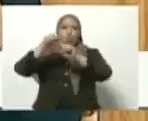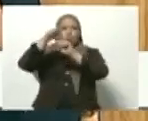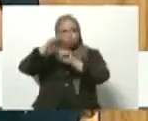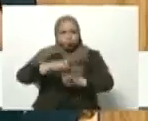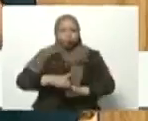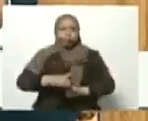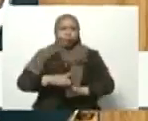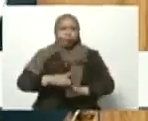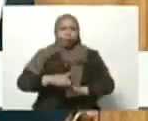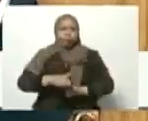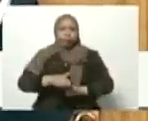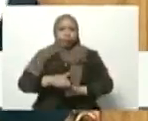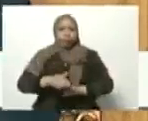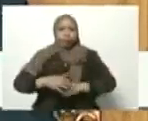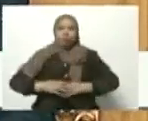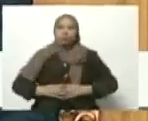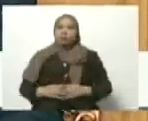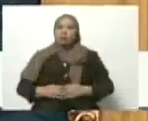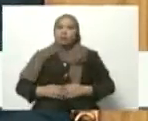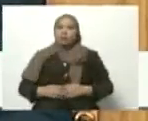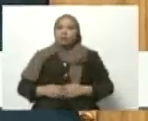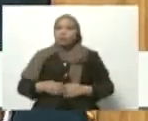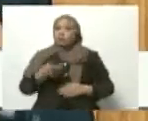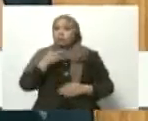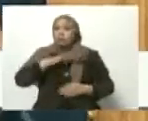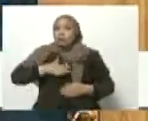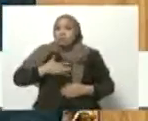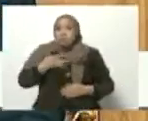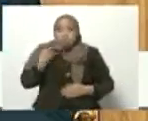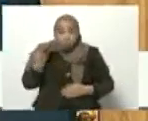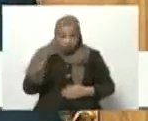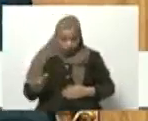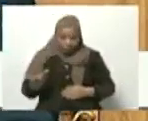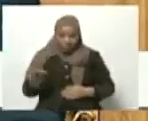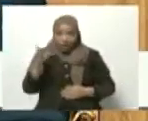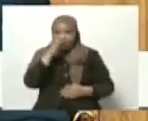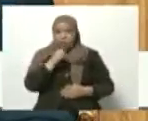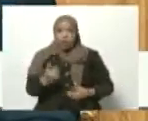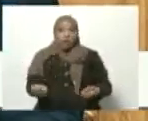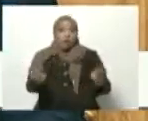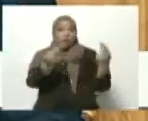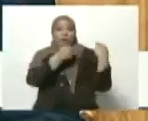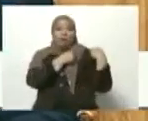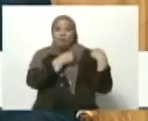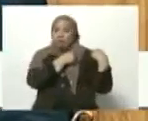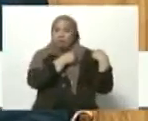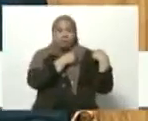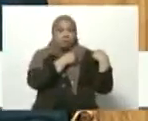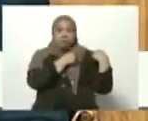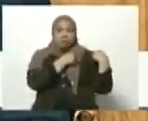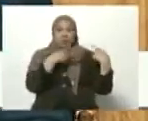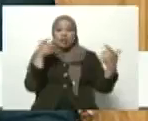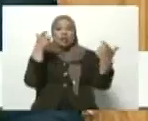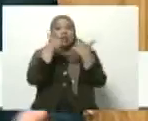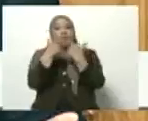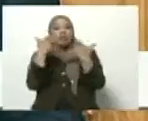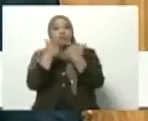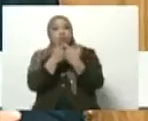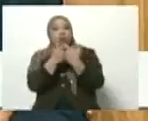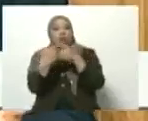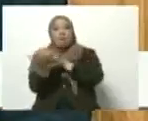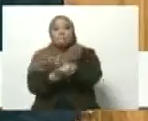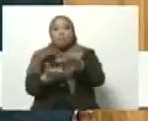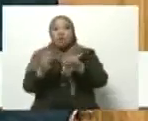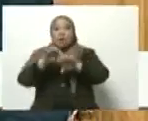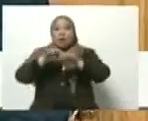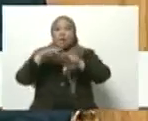un proyecto absurdo e irresponsable, peligroso para toda la humanidad. Nos quieren llevar un choque nuclear. Por eso es que yo